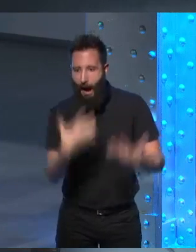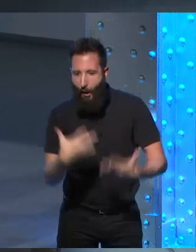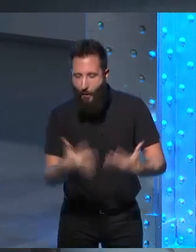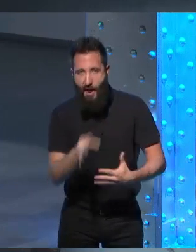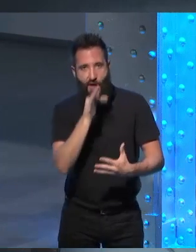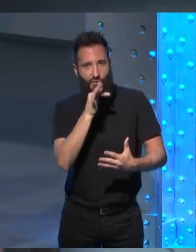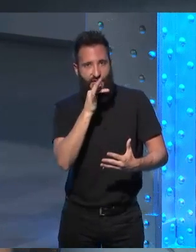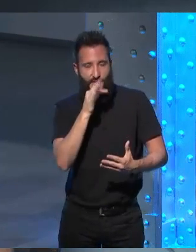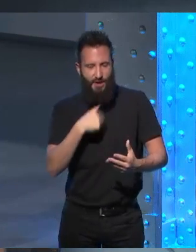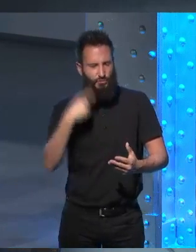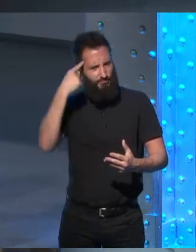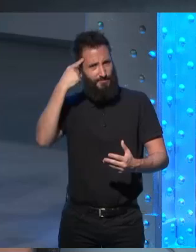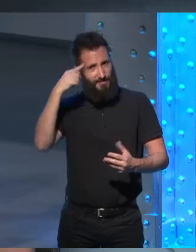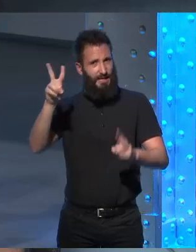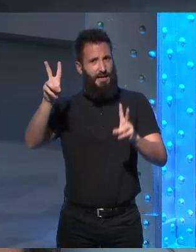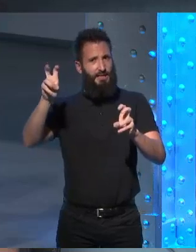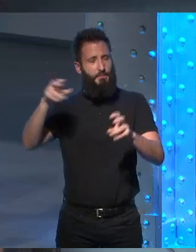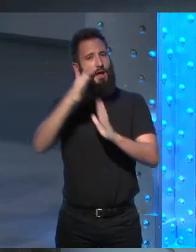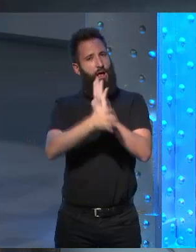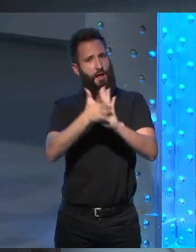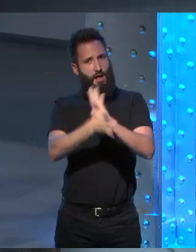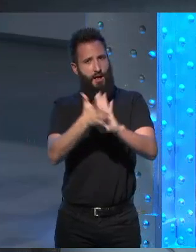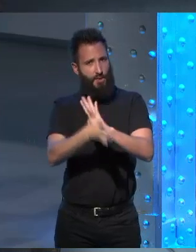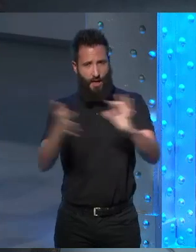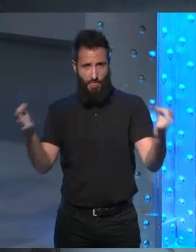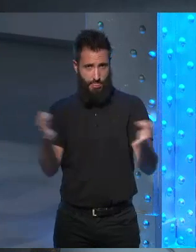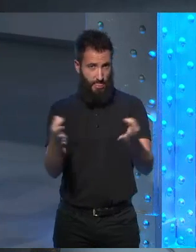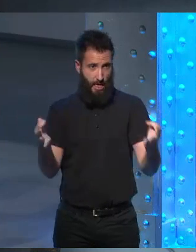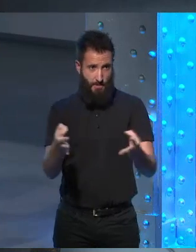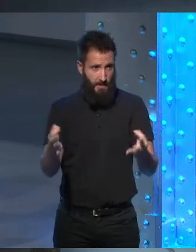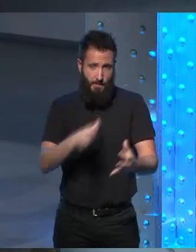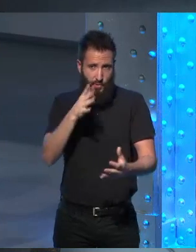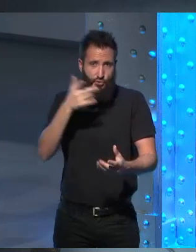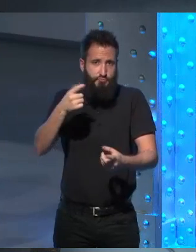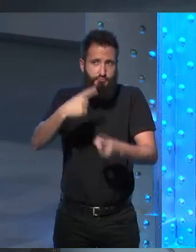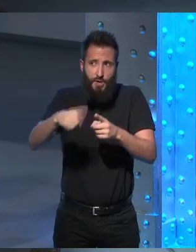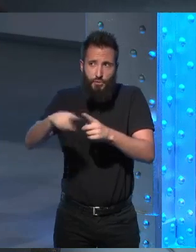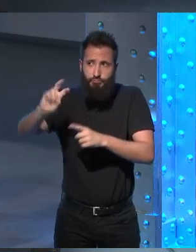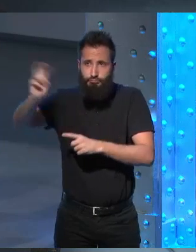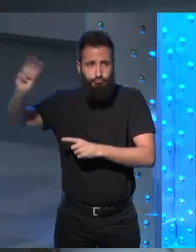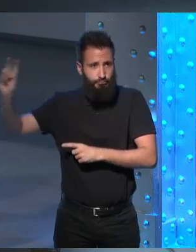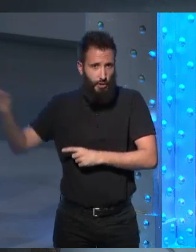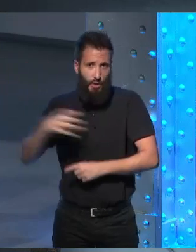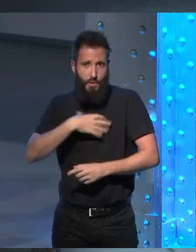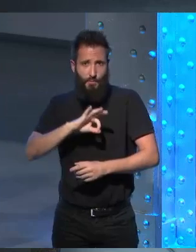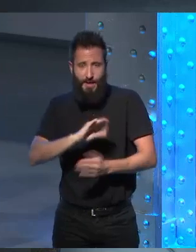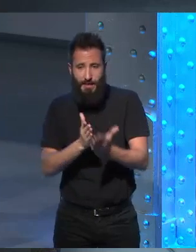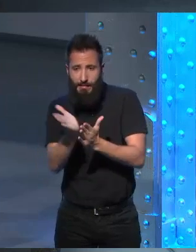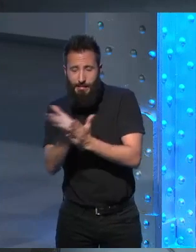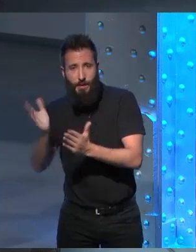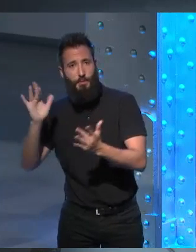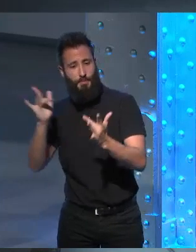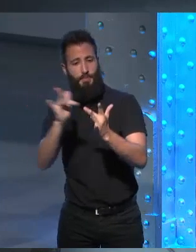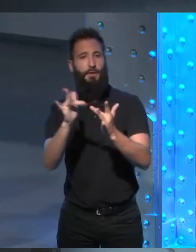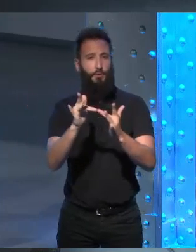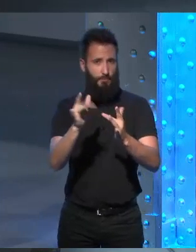momento determinado, pero sé que son temas de los que hay que hablar porque otras variables tocan tangencialmente